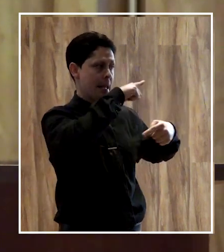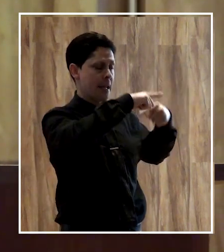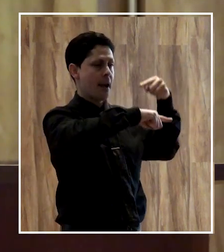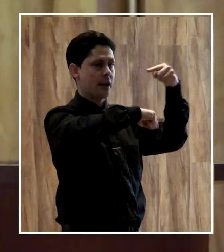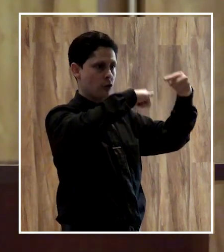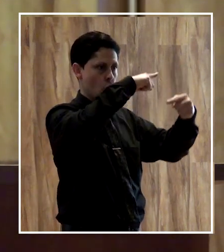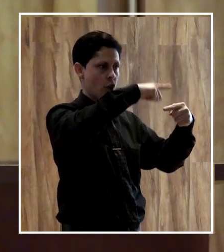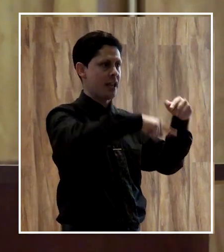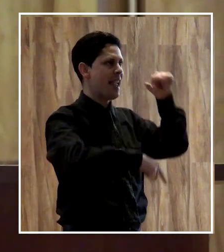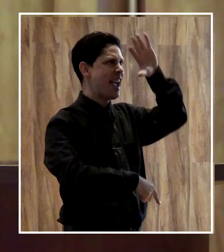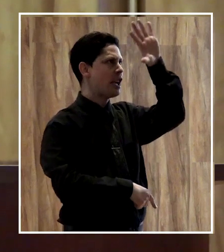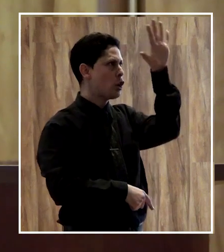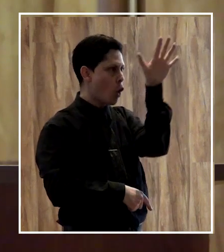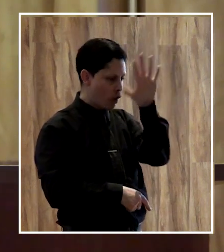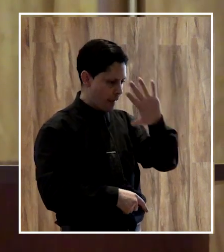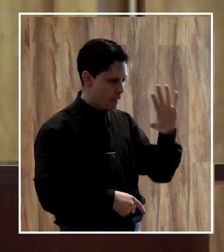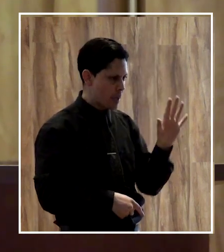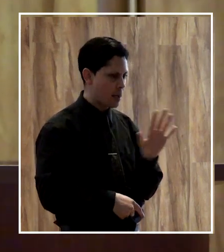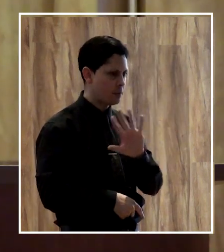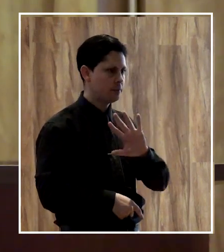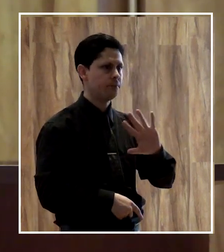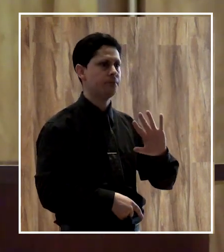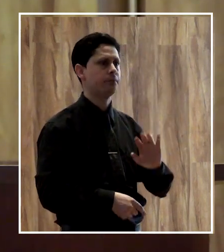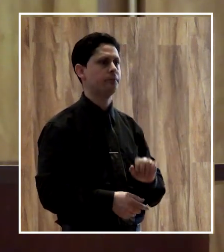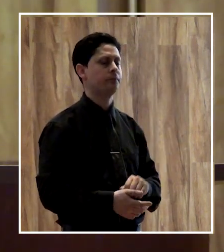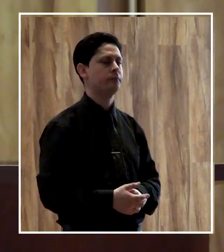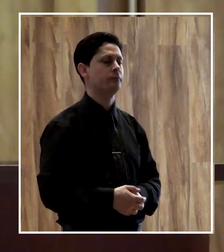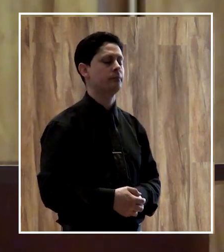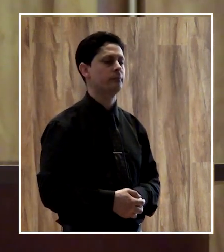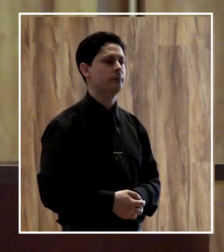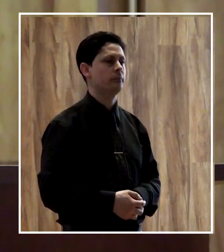en historia y geografía.